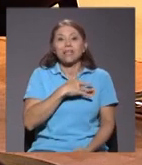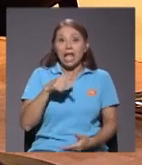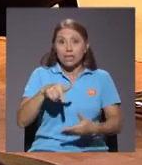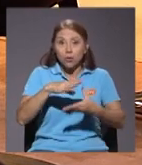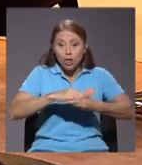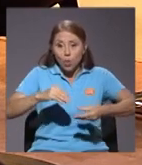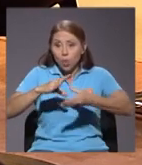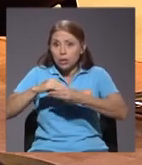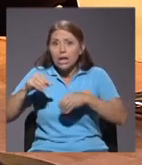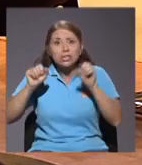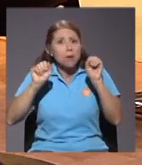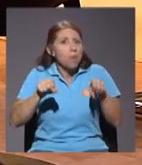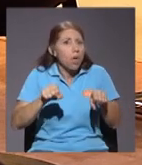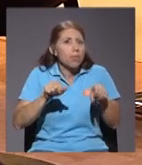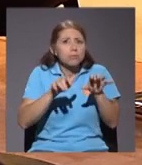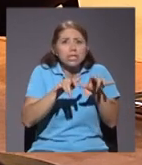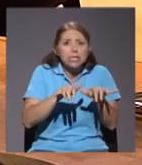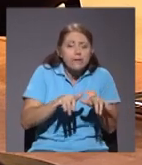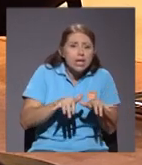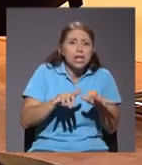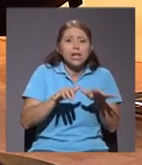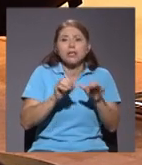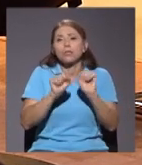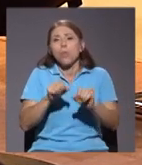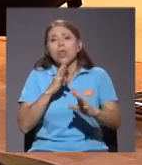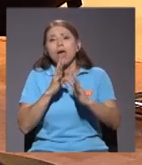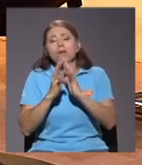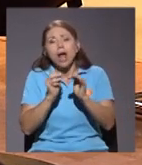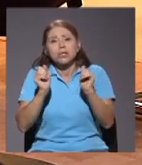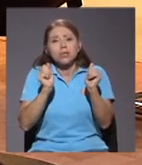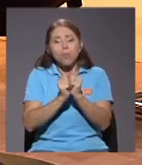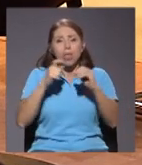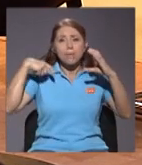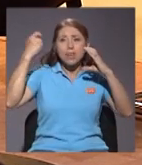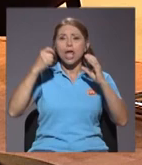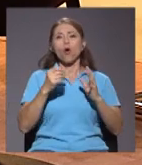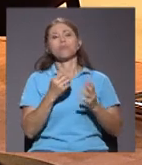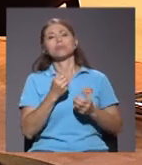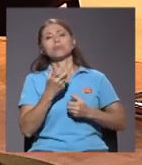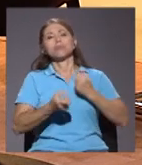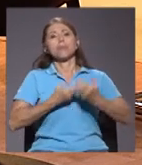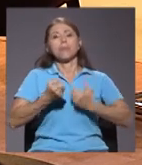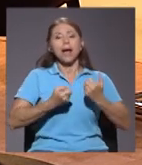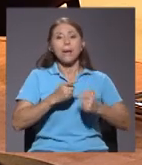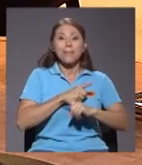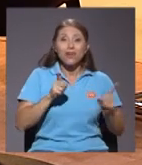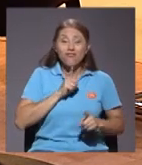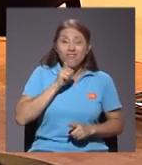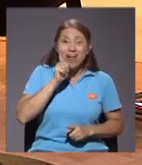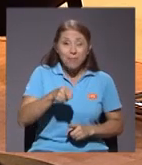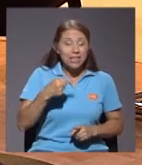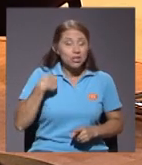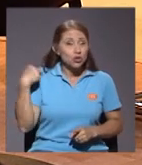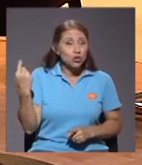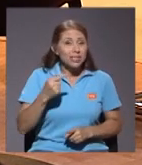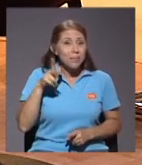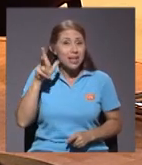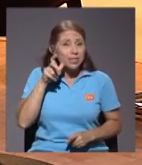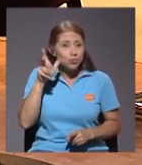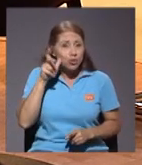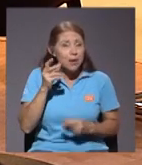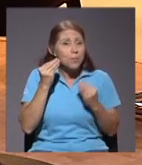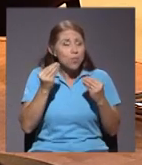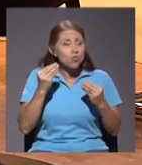después de escribir las puedes hablar las puedes hacer en vídeo y realmente la radio yo siempre escuché mucha radio contenido y eso me